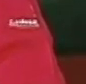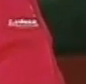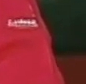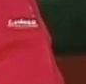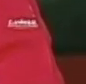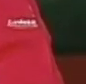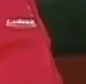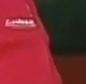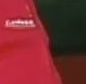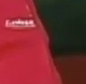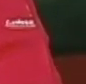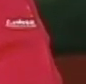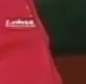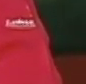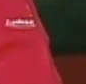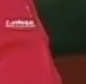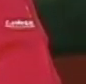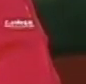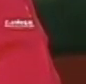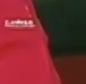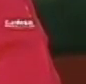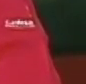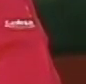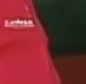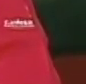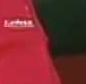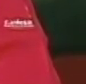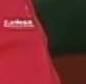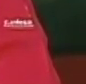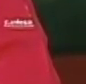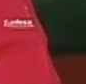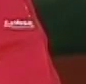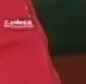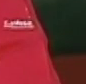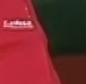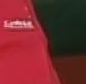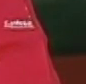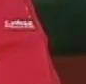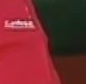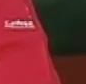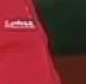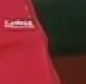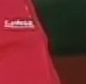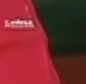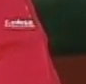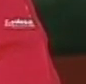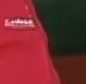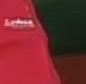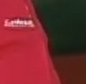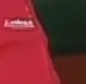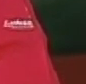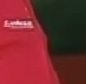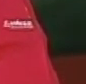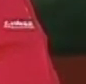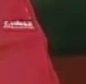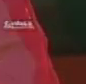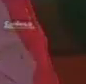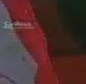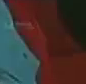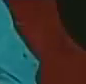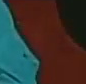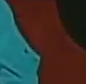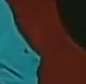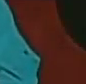de toda la industria automotriz, de toda la industria de partes, autopartes, repuestos del país. Artículala a la gran misión